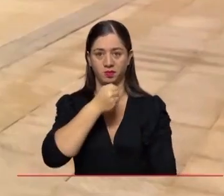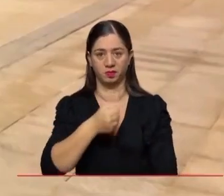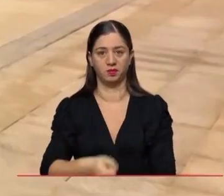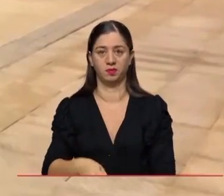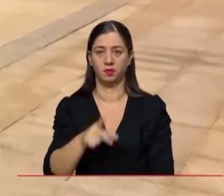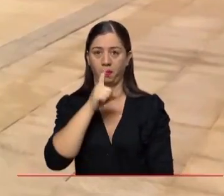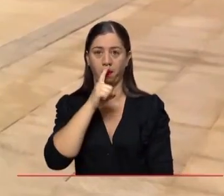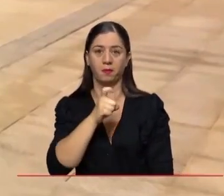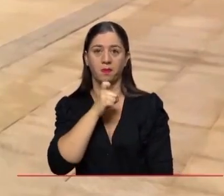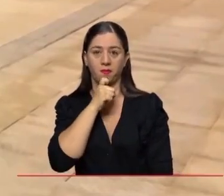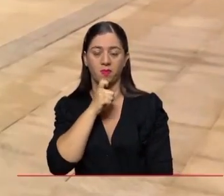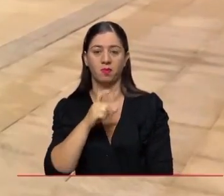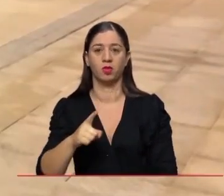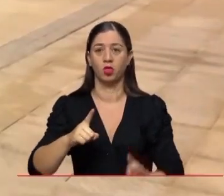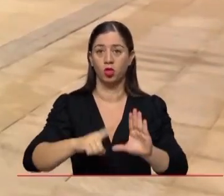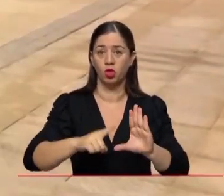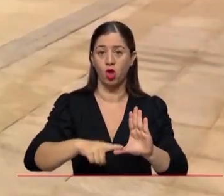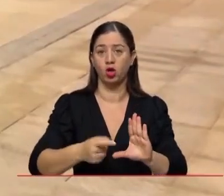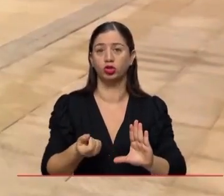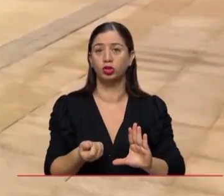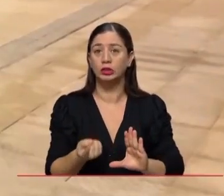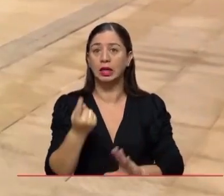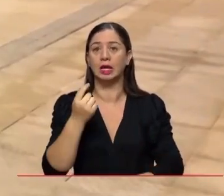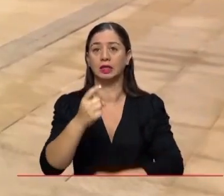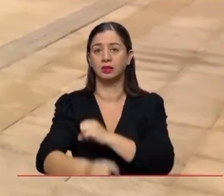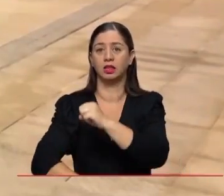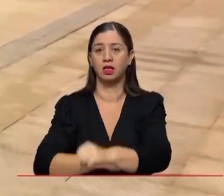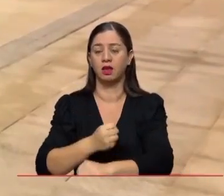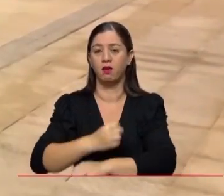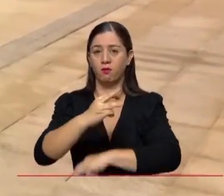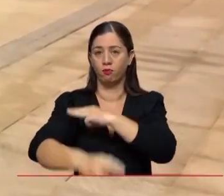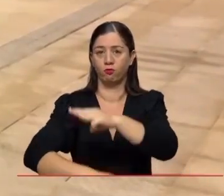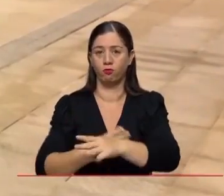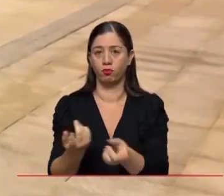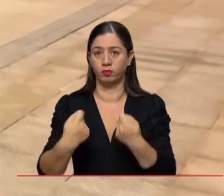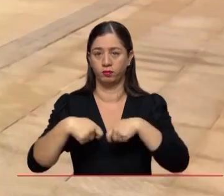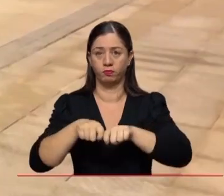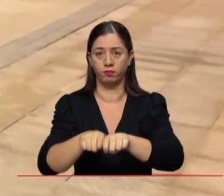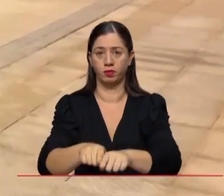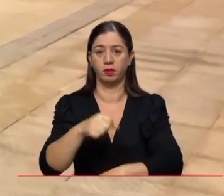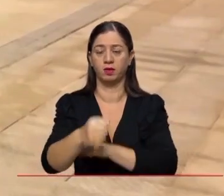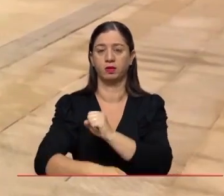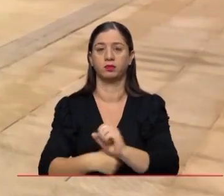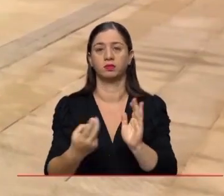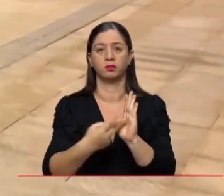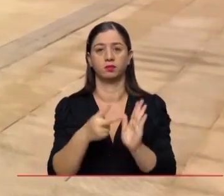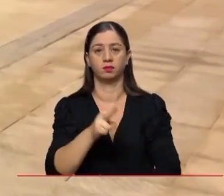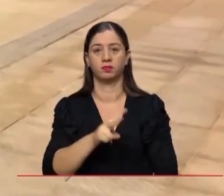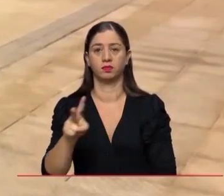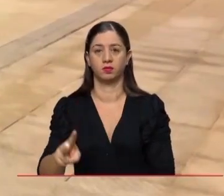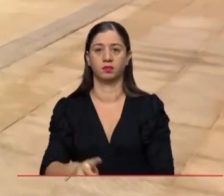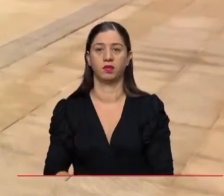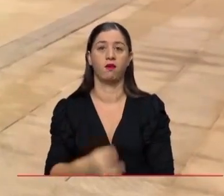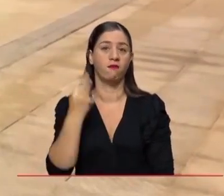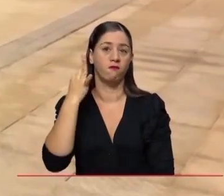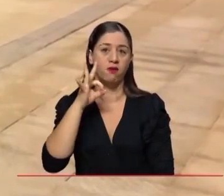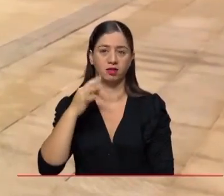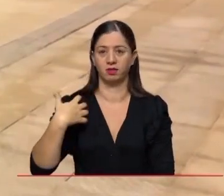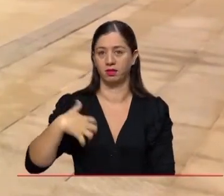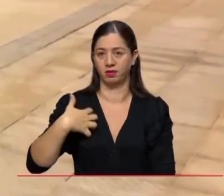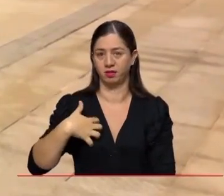desde Qatar, desde Doha, a muy pocas horas del cierre del Campeonato del Mundo 2022 entre Francia y